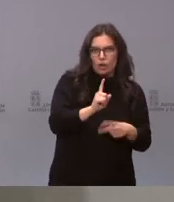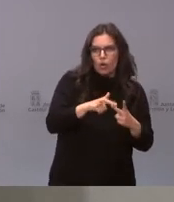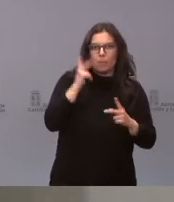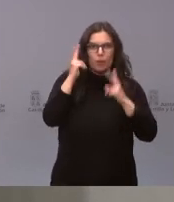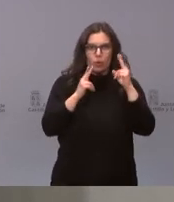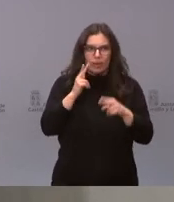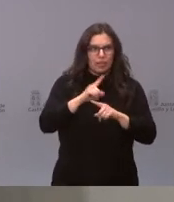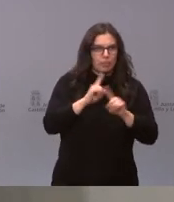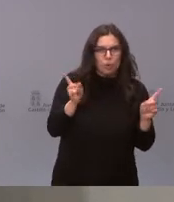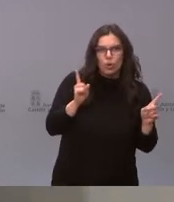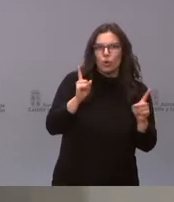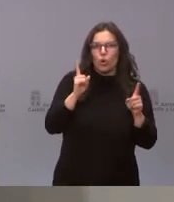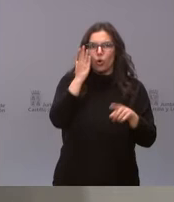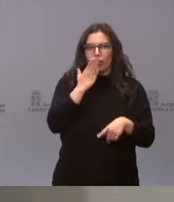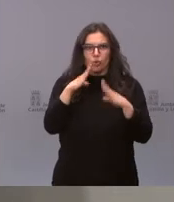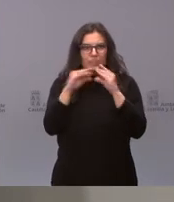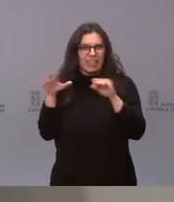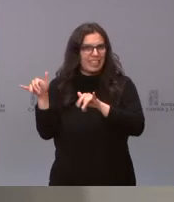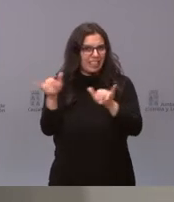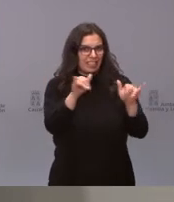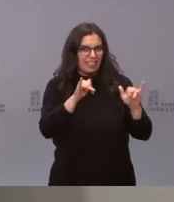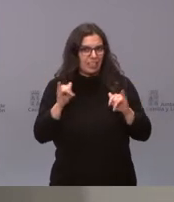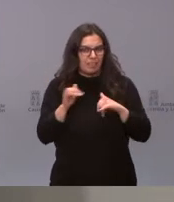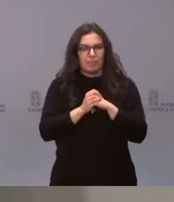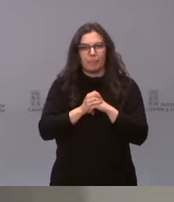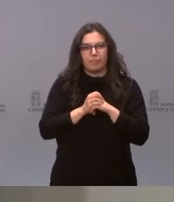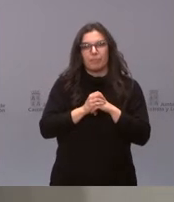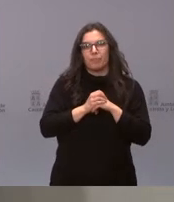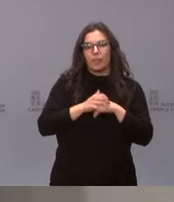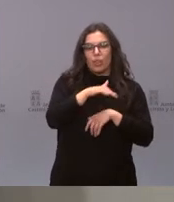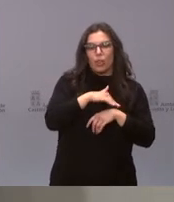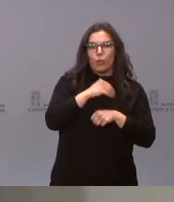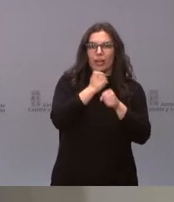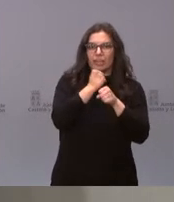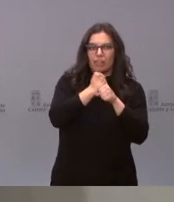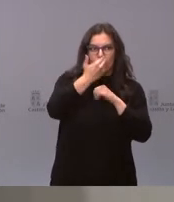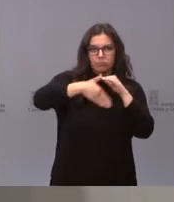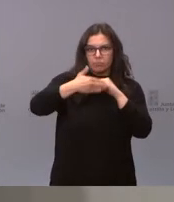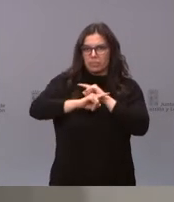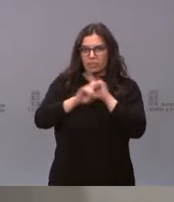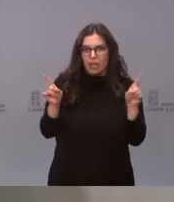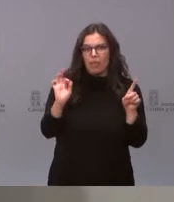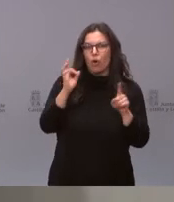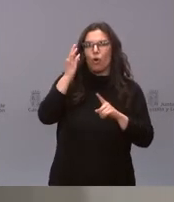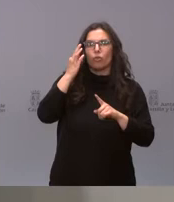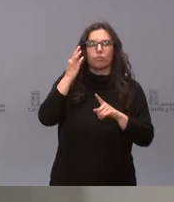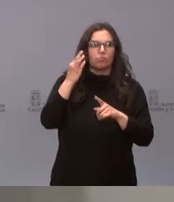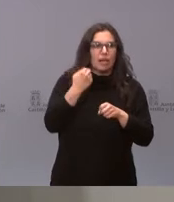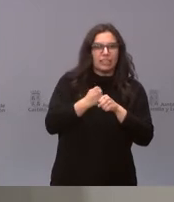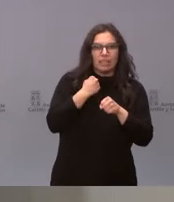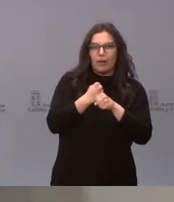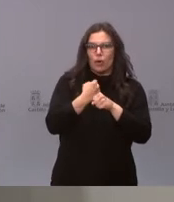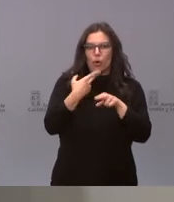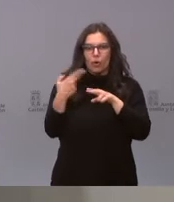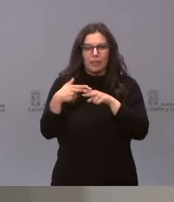colegios ni las universidades no hemos aplicado restricciones a los lugares de trabajo ni hemos limitado con carácter general la actividad profesional no